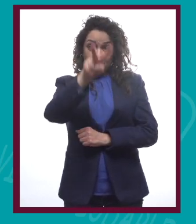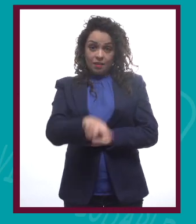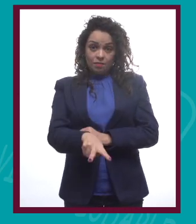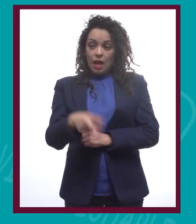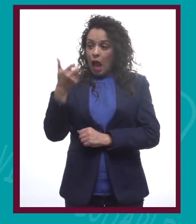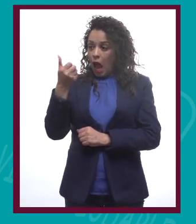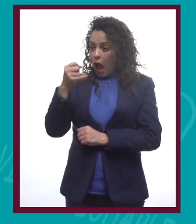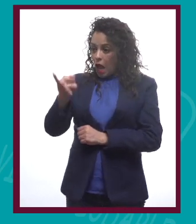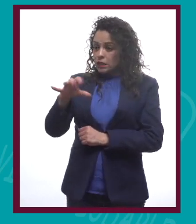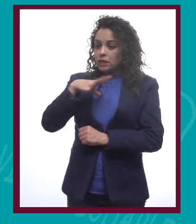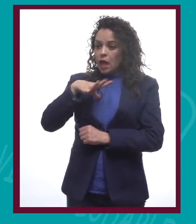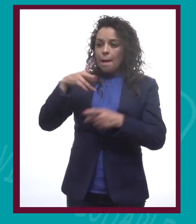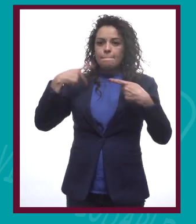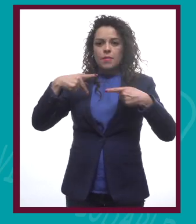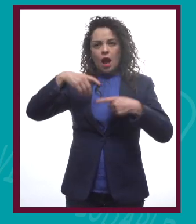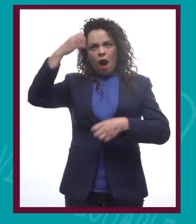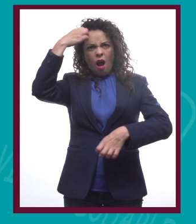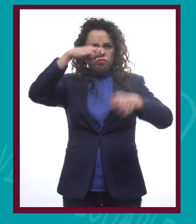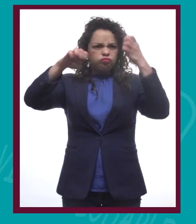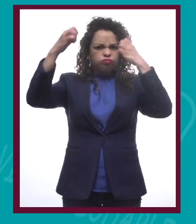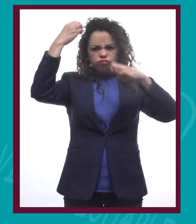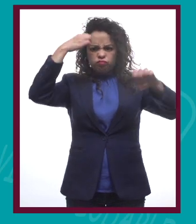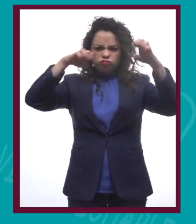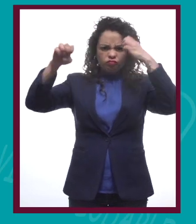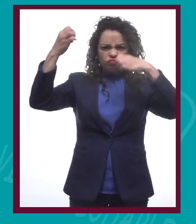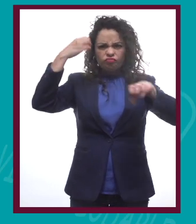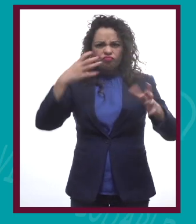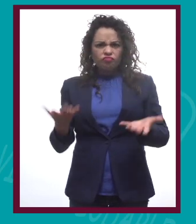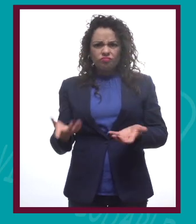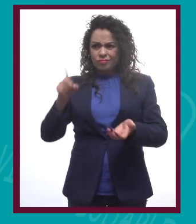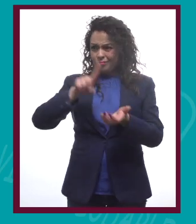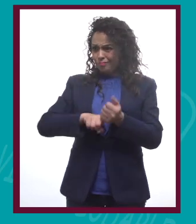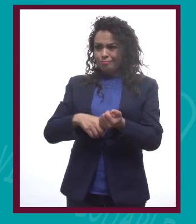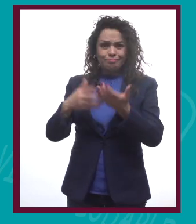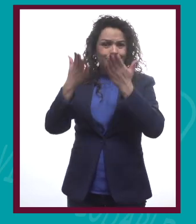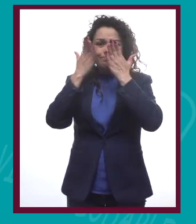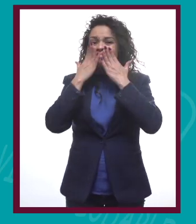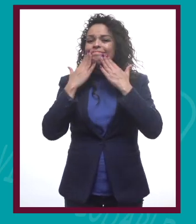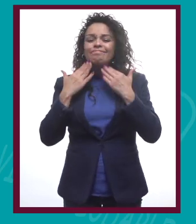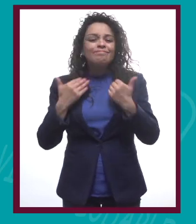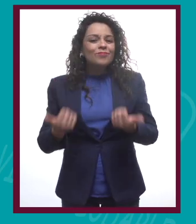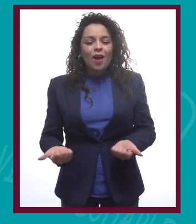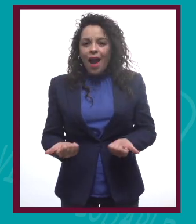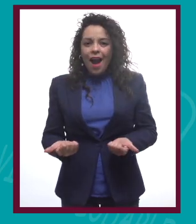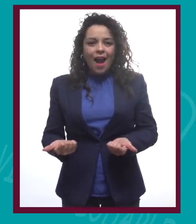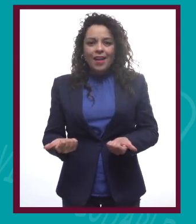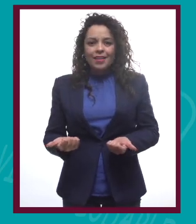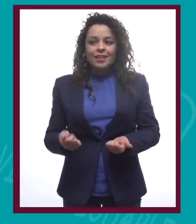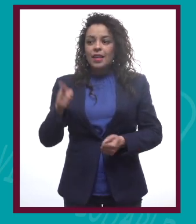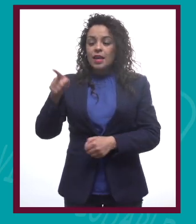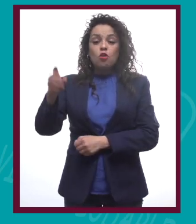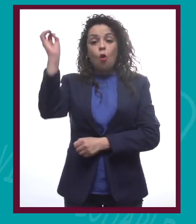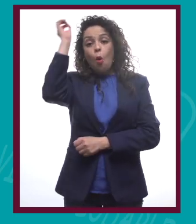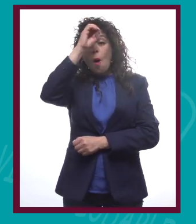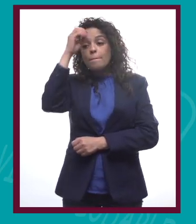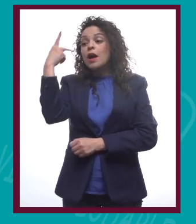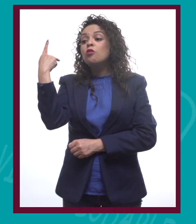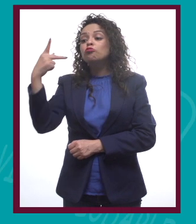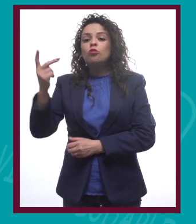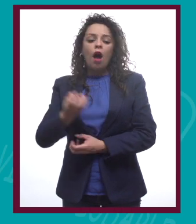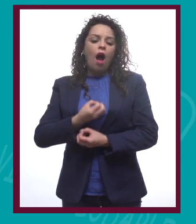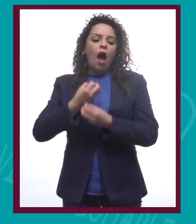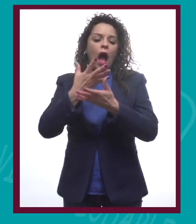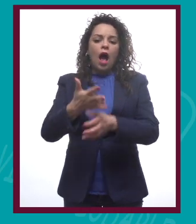Es así como han surgido expertos por todos lados que en realidad no lo son. En el mejor de los casos